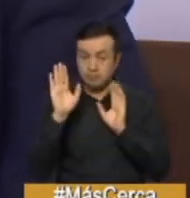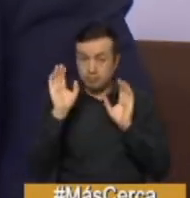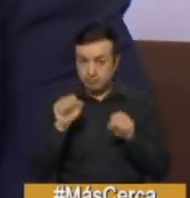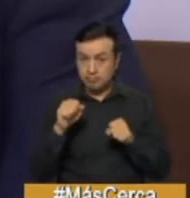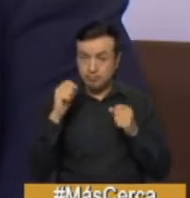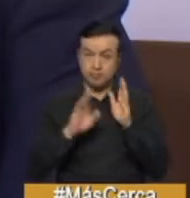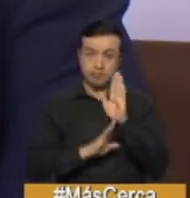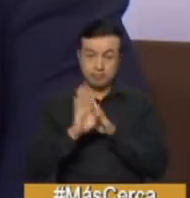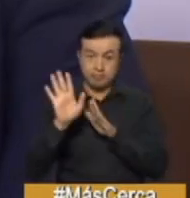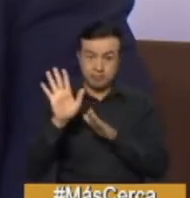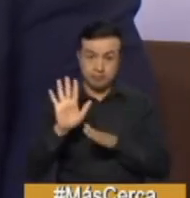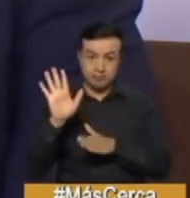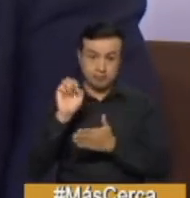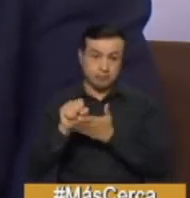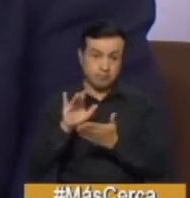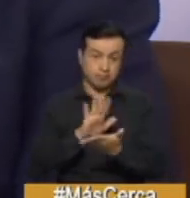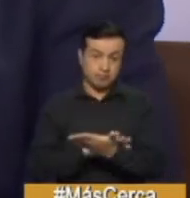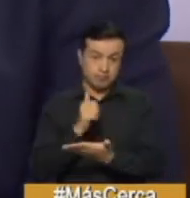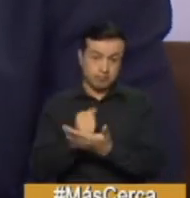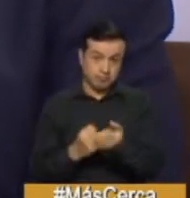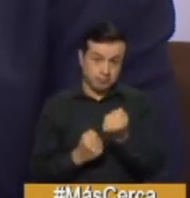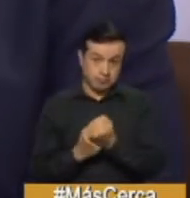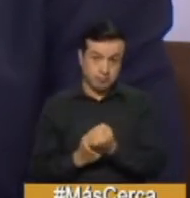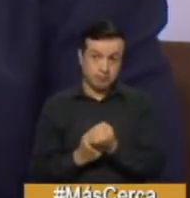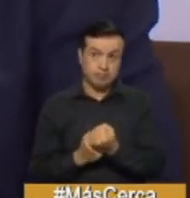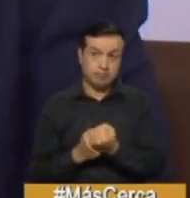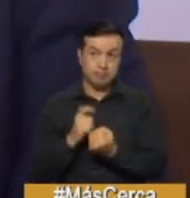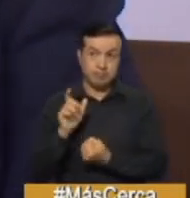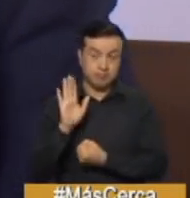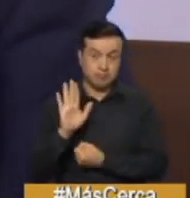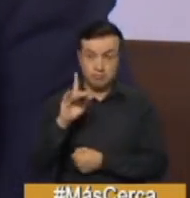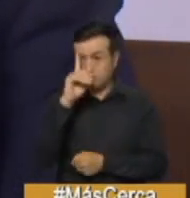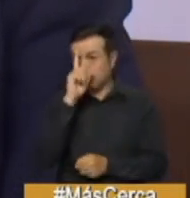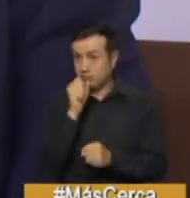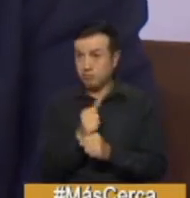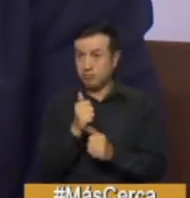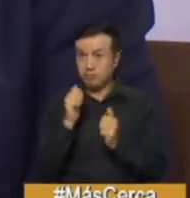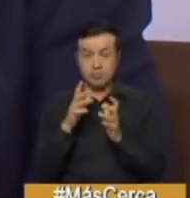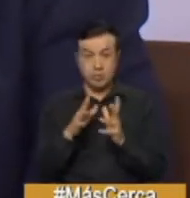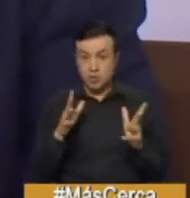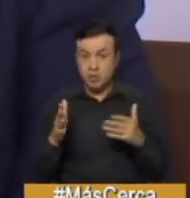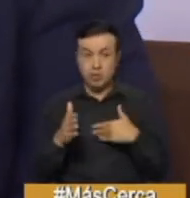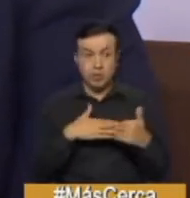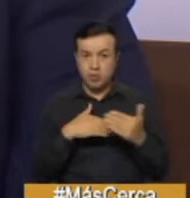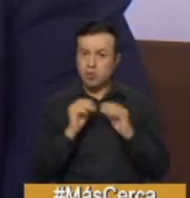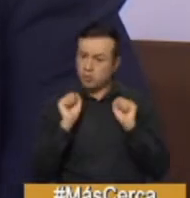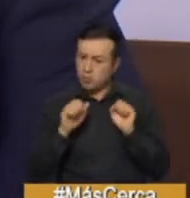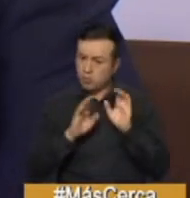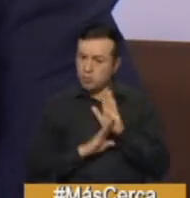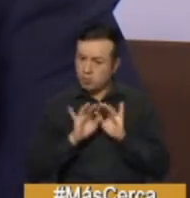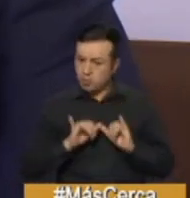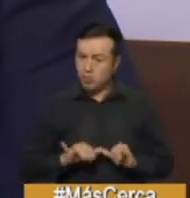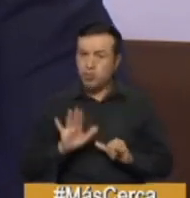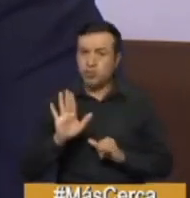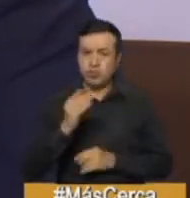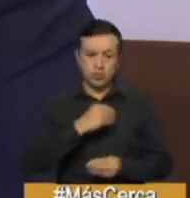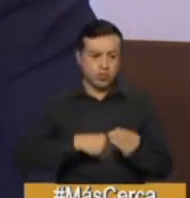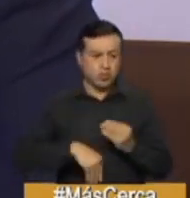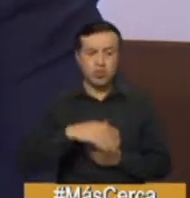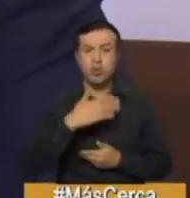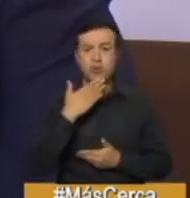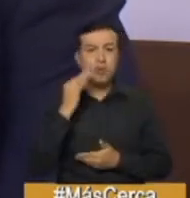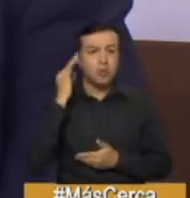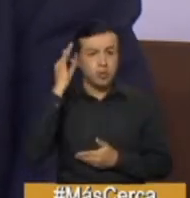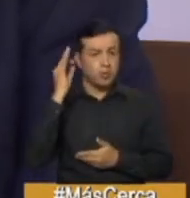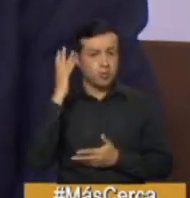la única forma de sacar adelante estos proyectos que un empleador en una mano de obra calificada que le permita desarrollar la inversión de su capital no tiene ningún